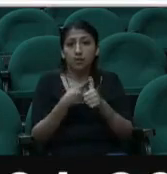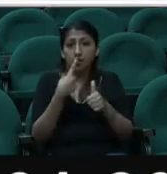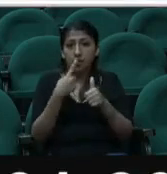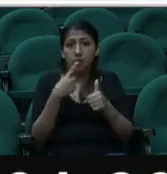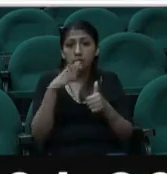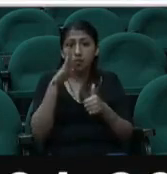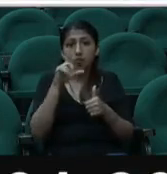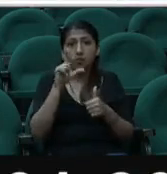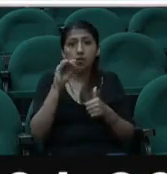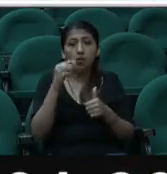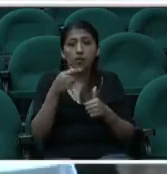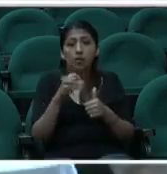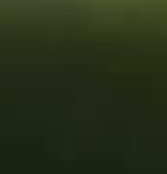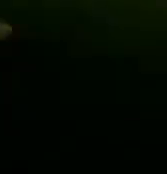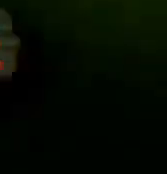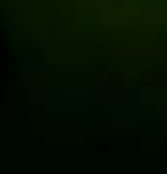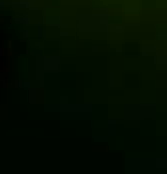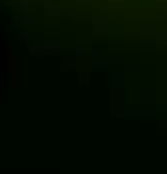1er